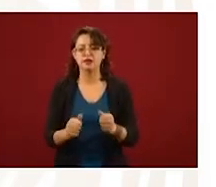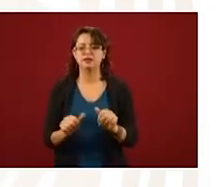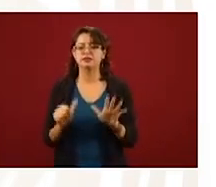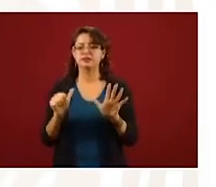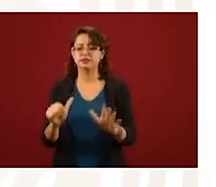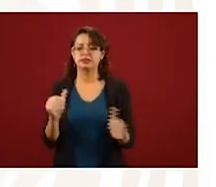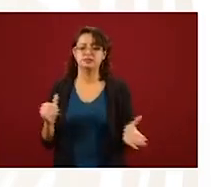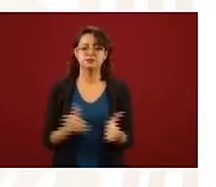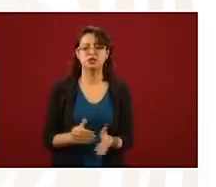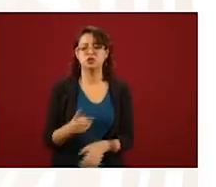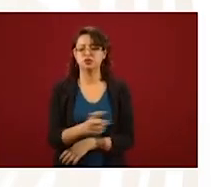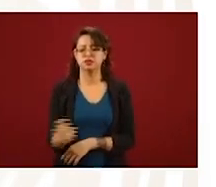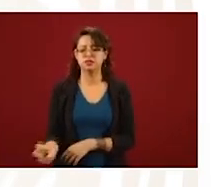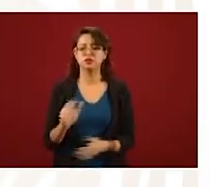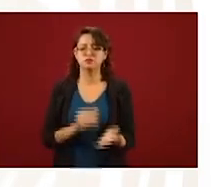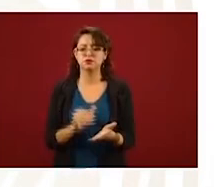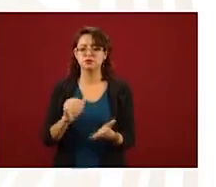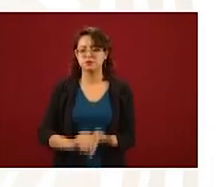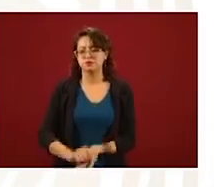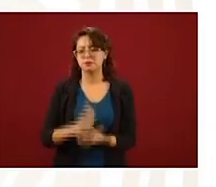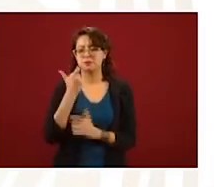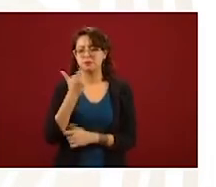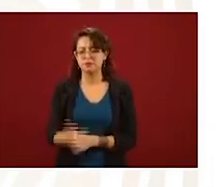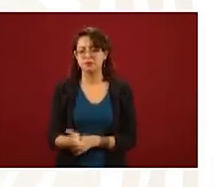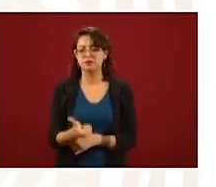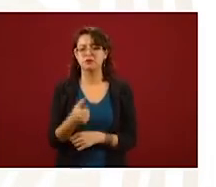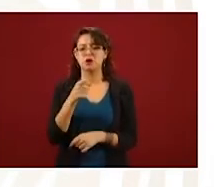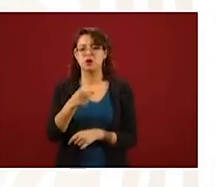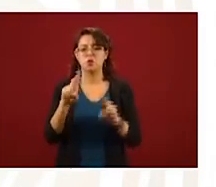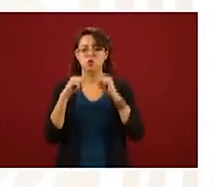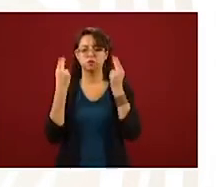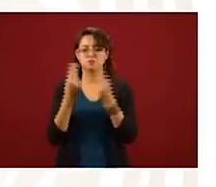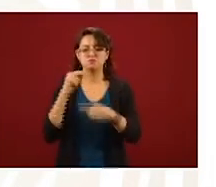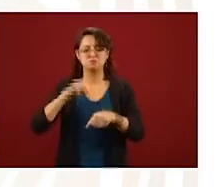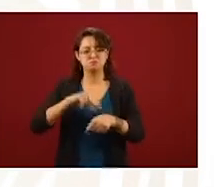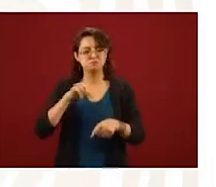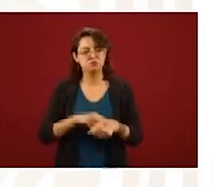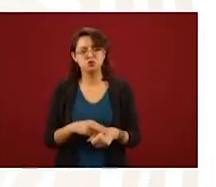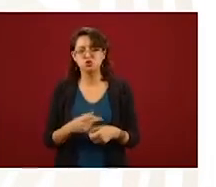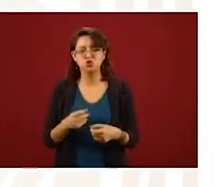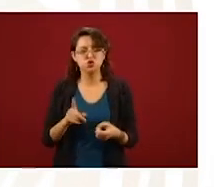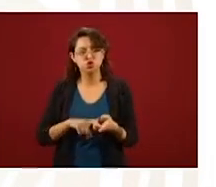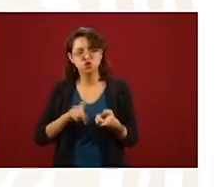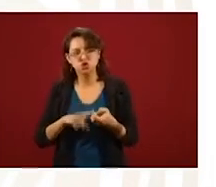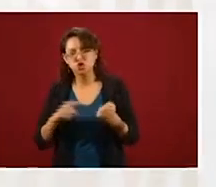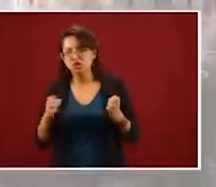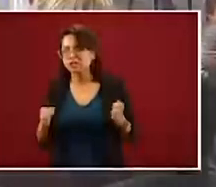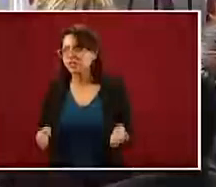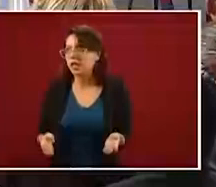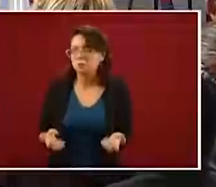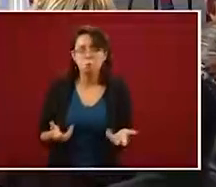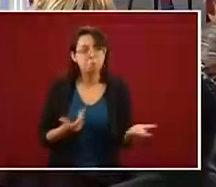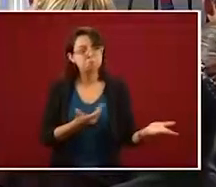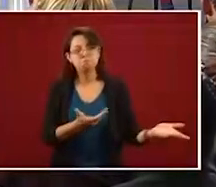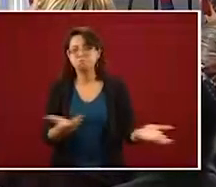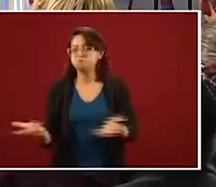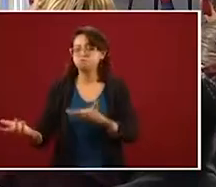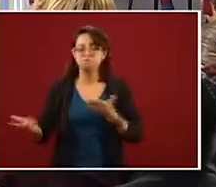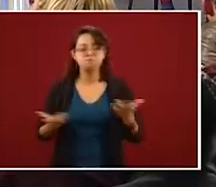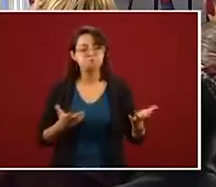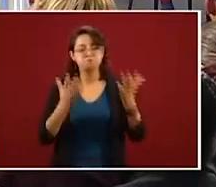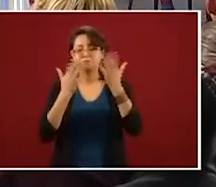de 6.200 millones de pesos en unidades médicas no acreditadas dentro de